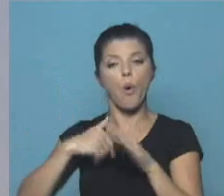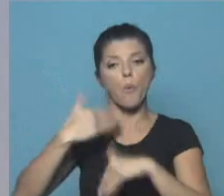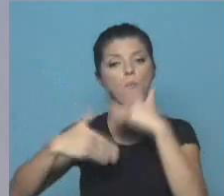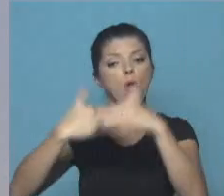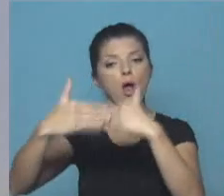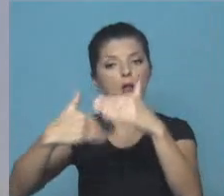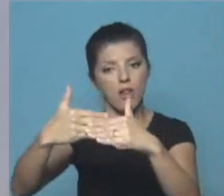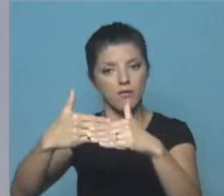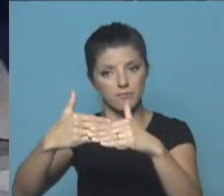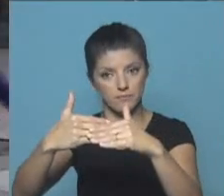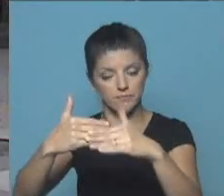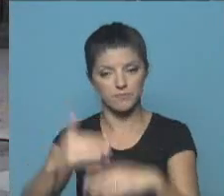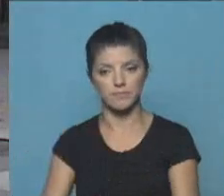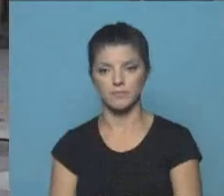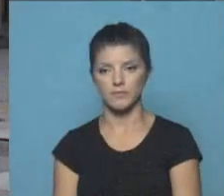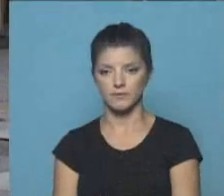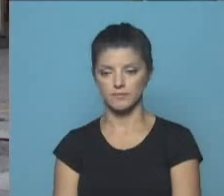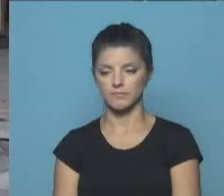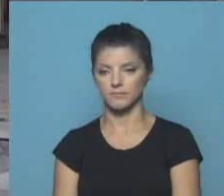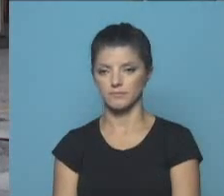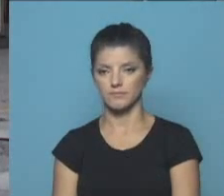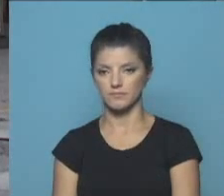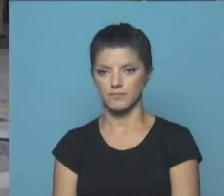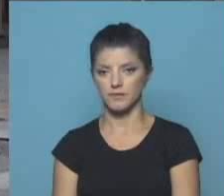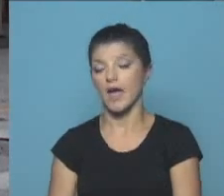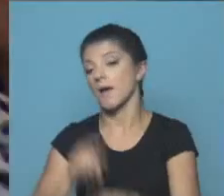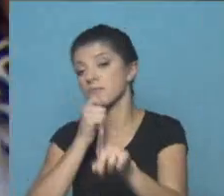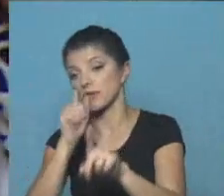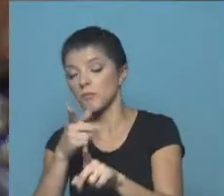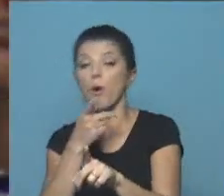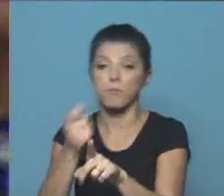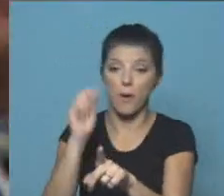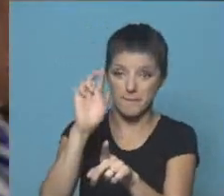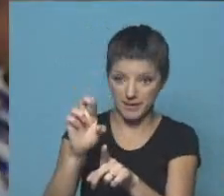balanceado, si efectivamente cuando se mueve el tipo de cambio los precios no se mueven.